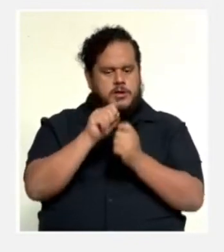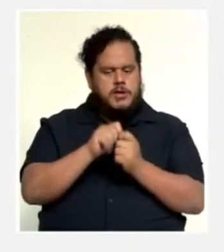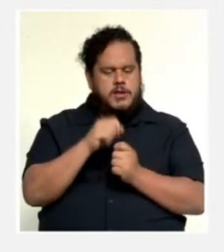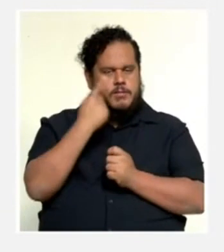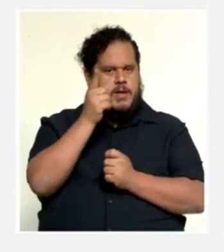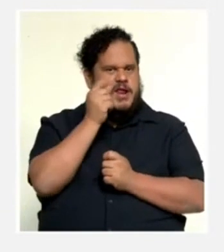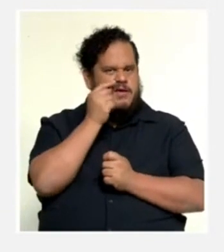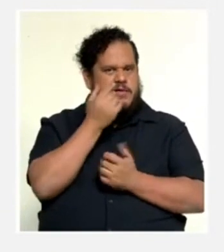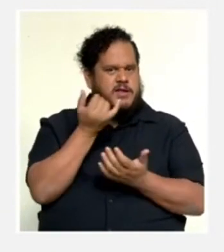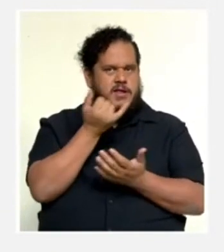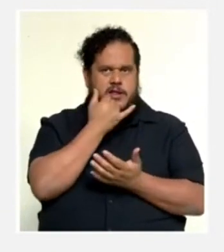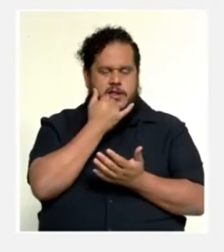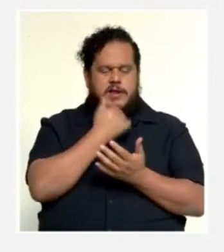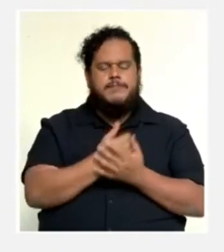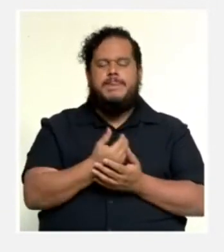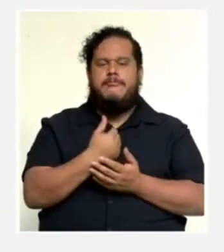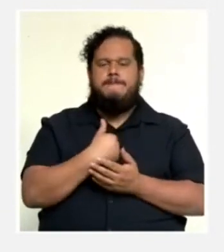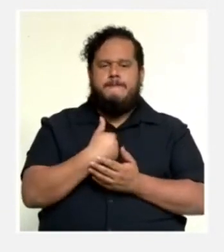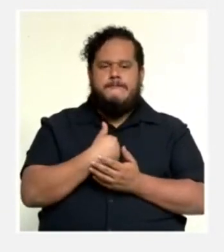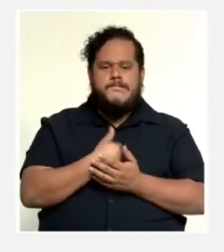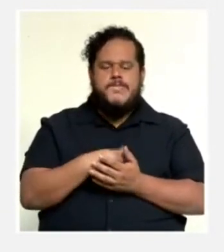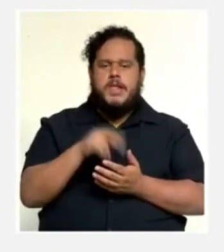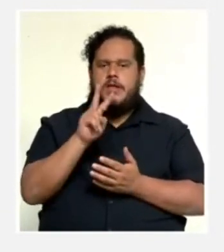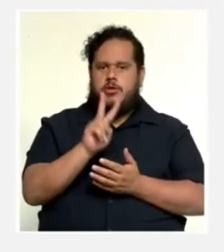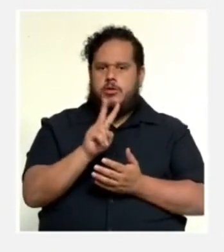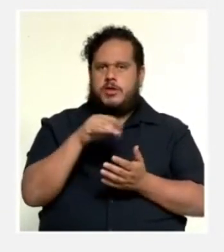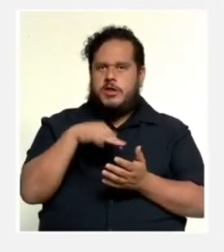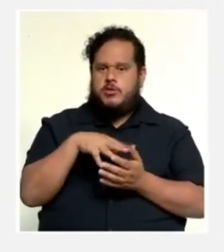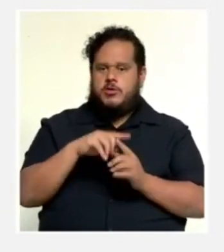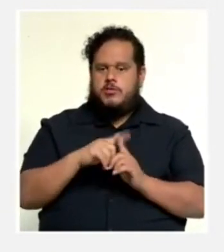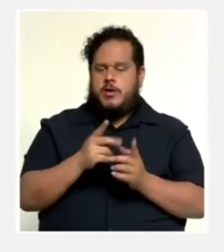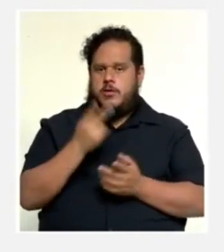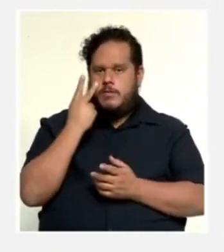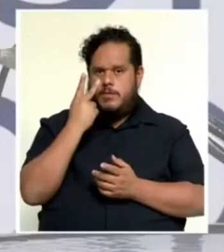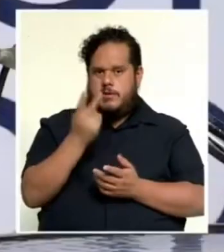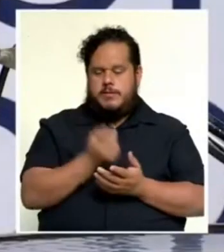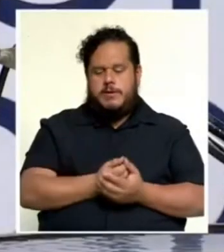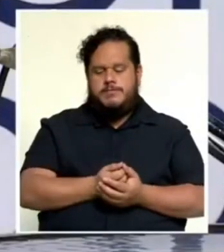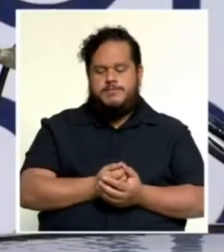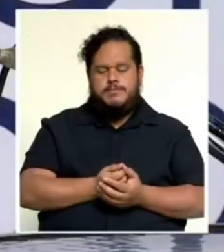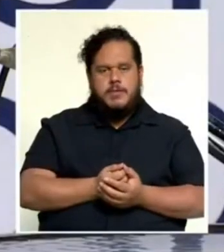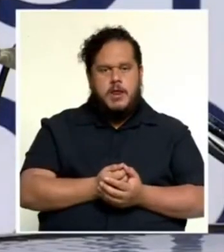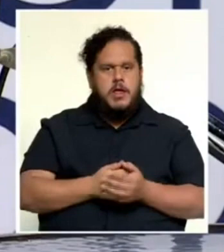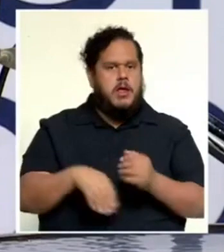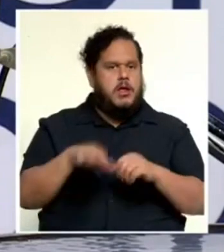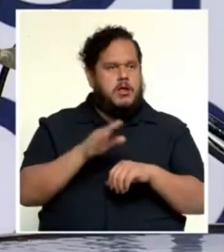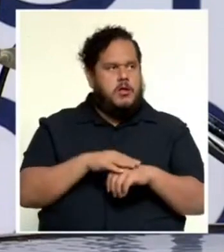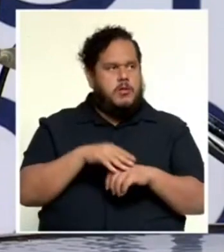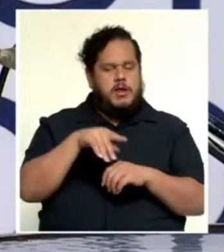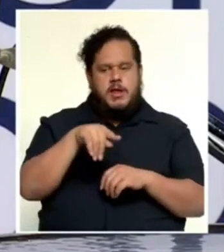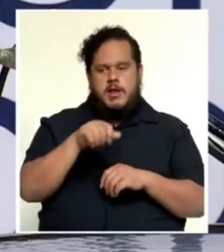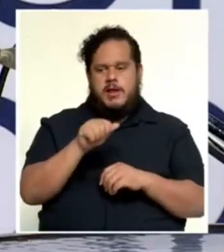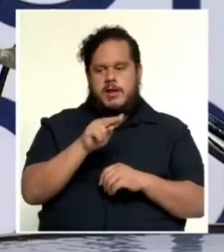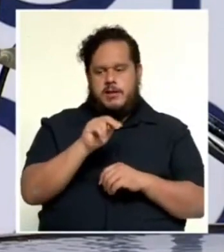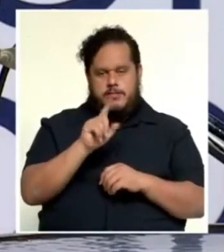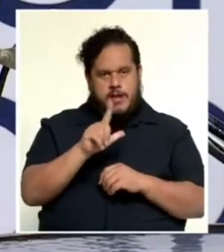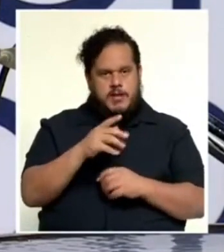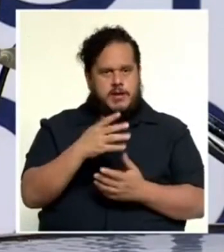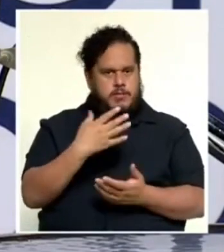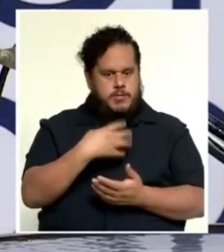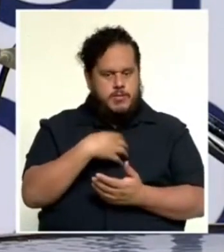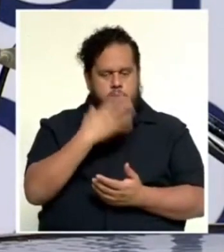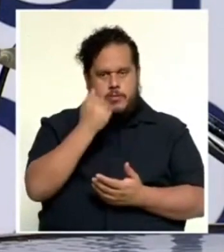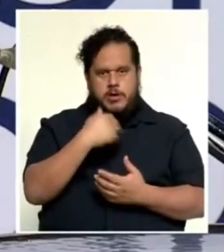ver de qué se trata. Entonces tenemos dos estudios, pero vamos a ver sobre el panel propiamente, porque es